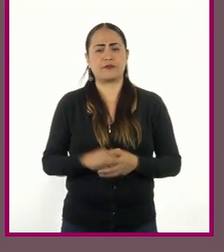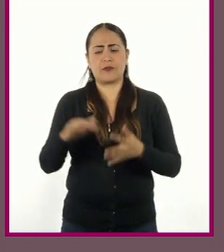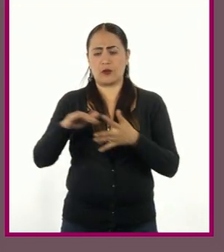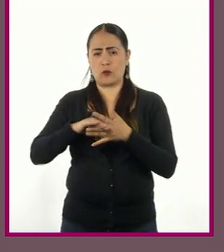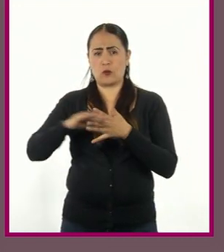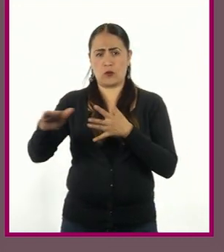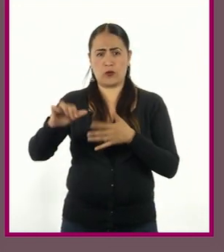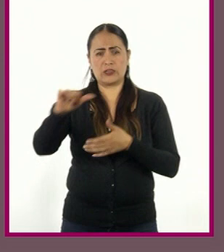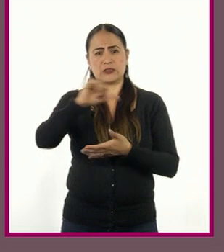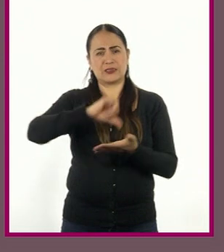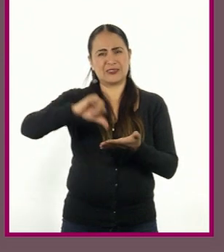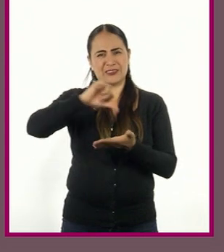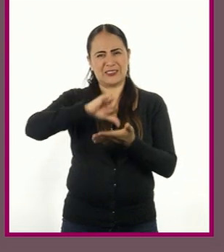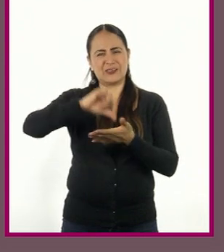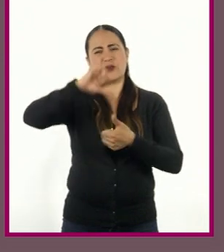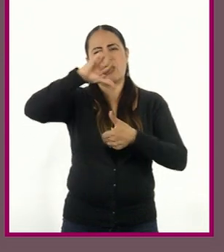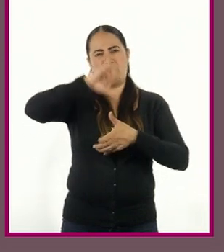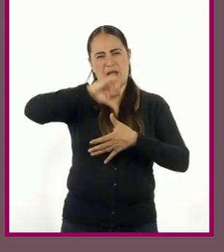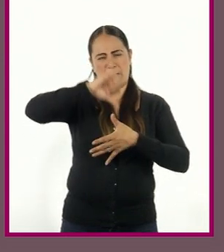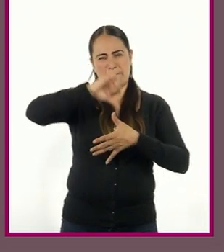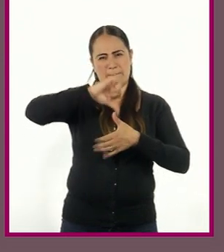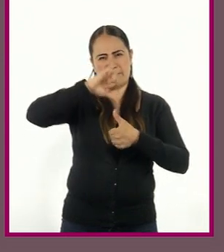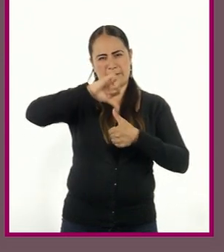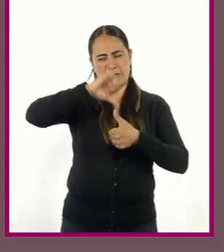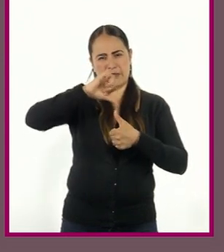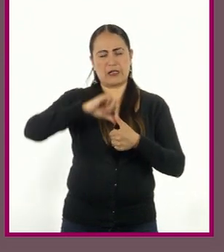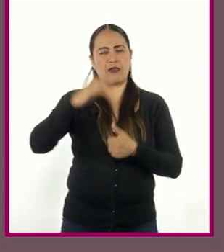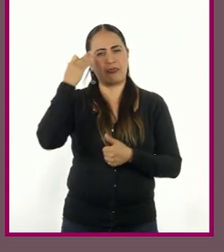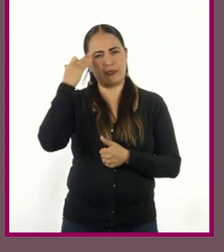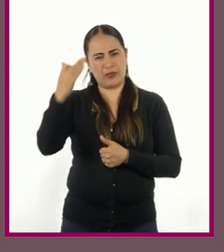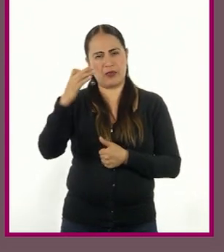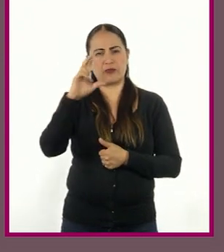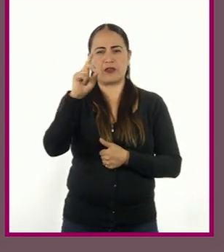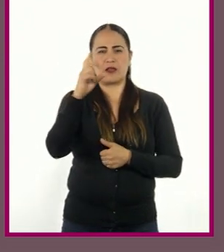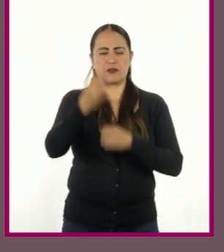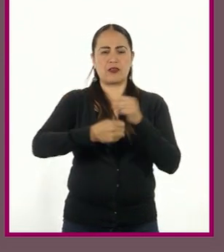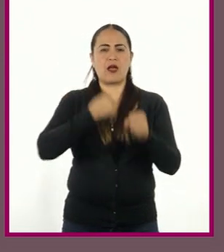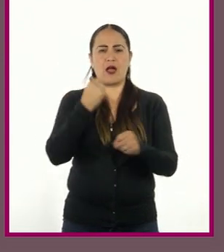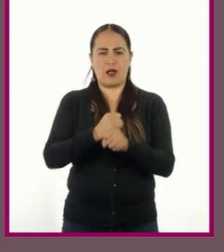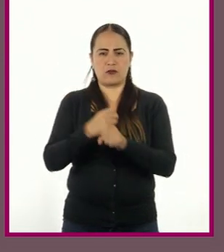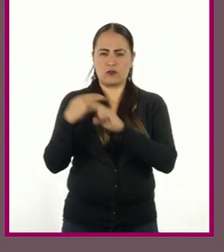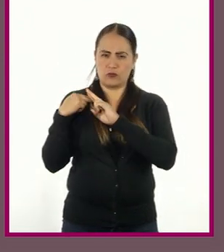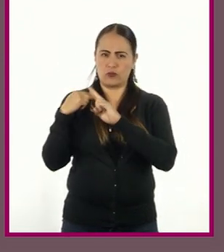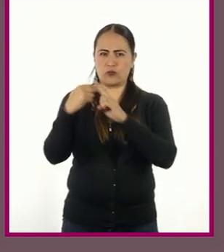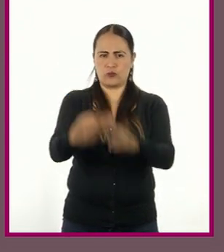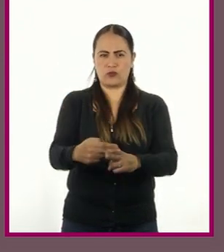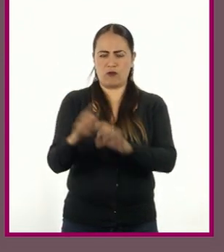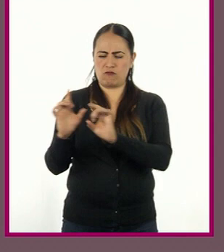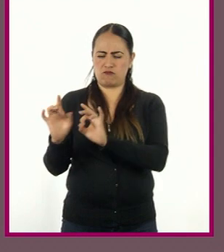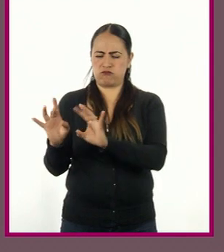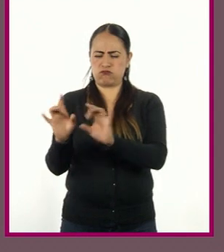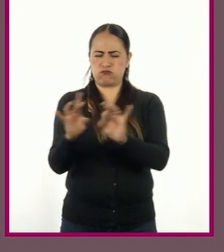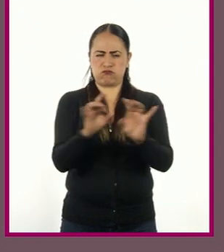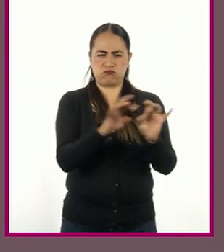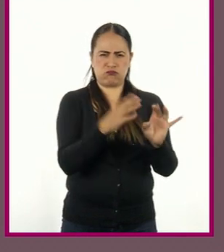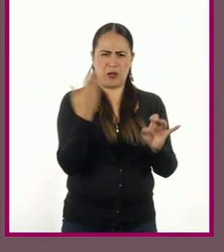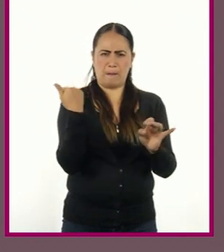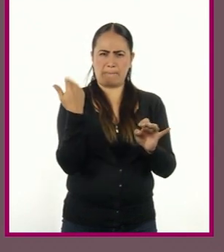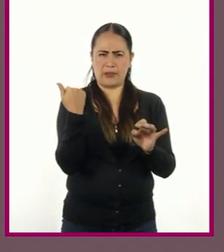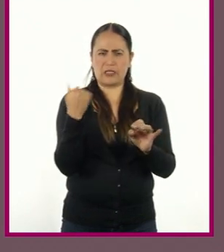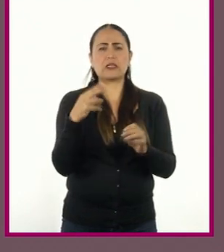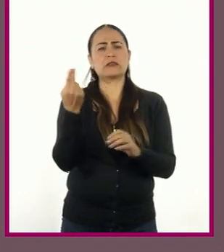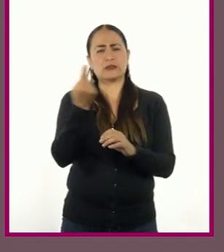de Centroamérica han sido constantes a lo largo de los últimos 30 años, han sucedido algunos acontecimientos recientes que se deben